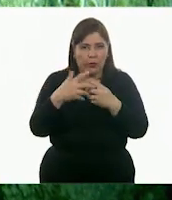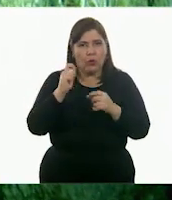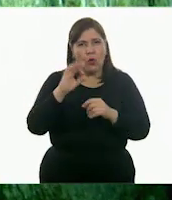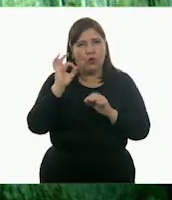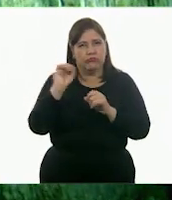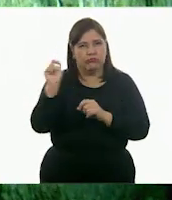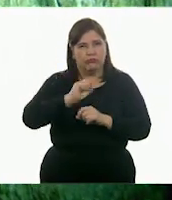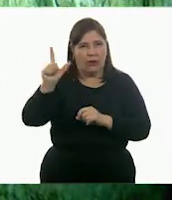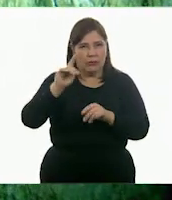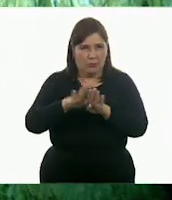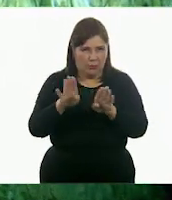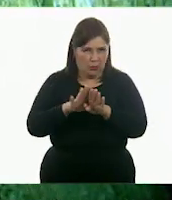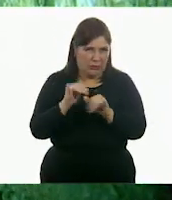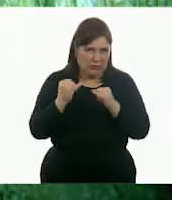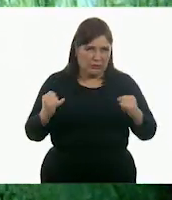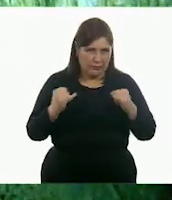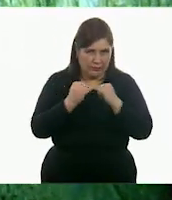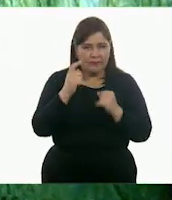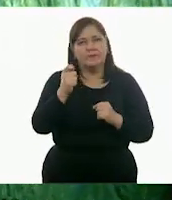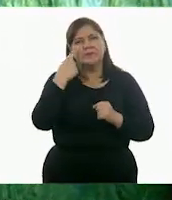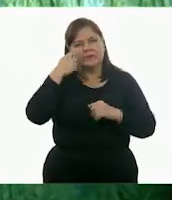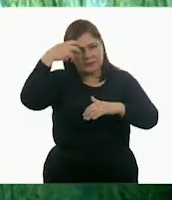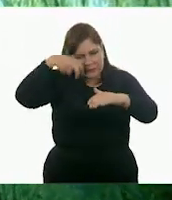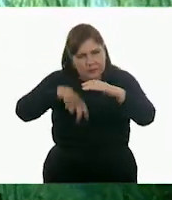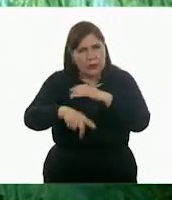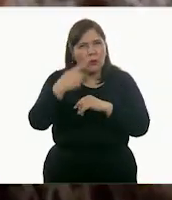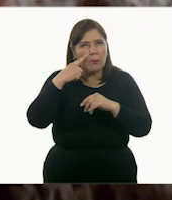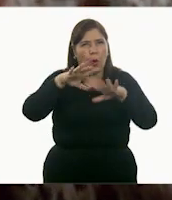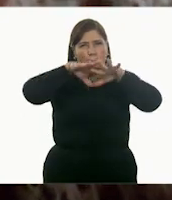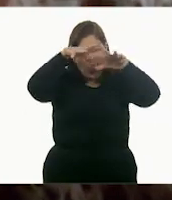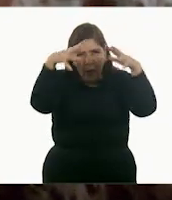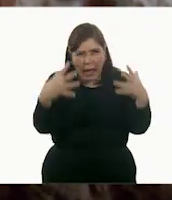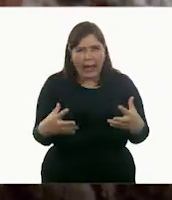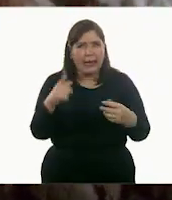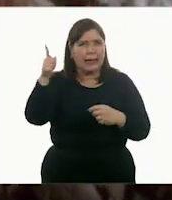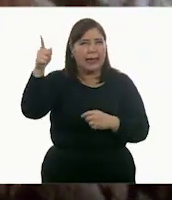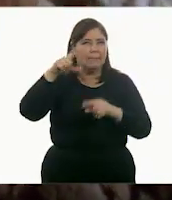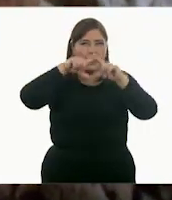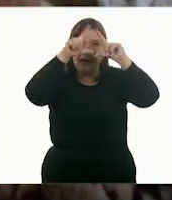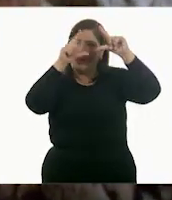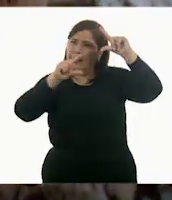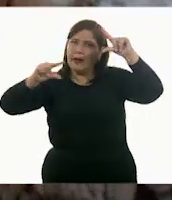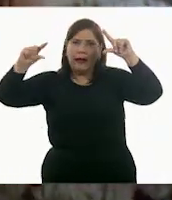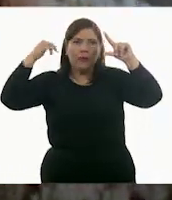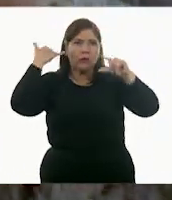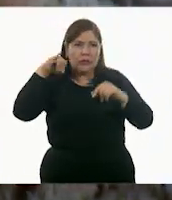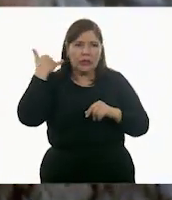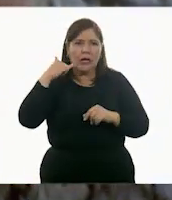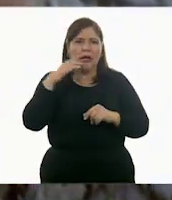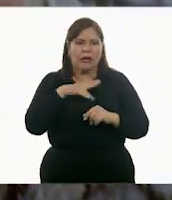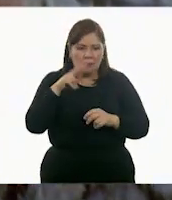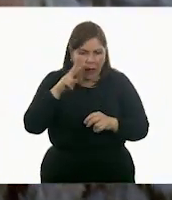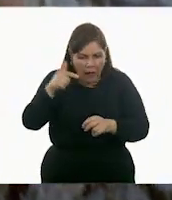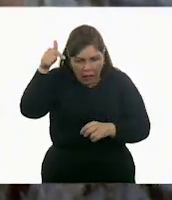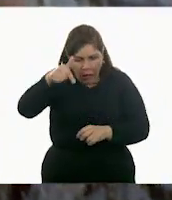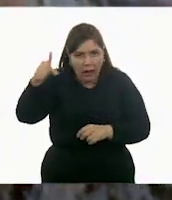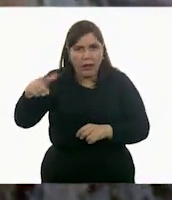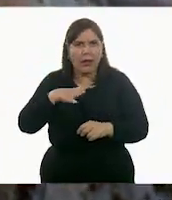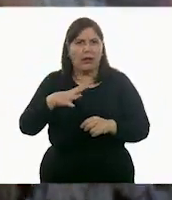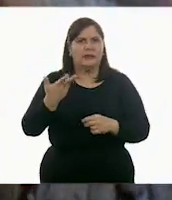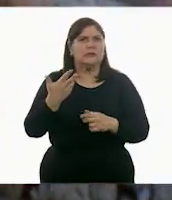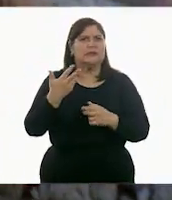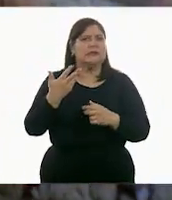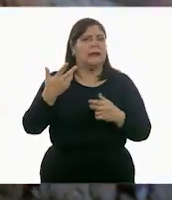Recientemente se descubrieron en las cuevas sumergidas en la península de Yucatán restos humanos cuya antigüedad podría